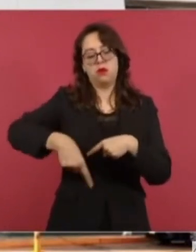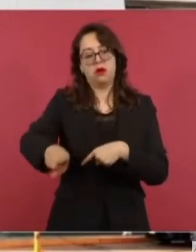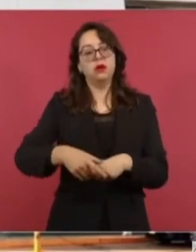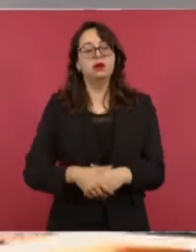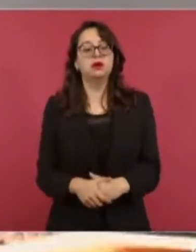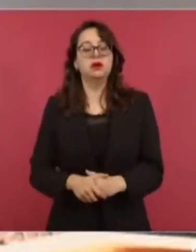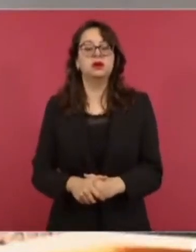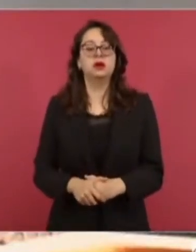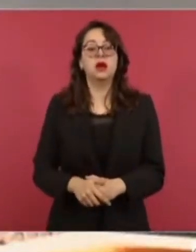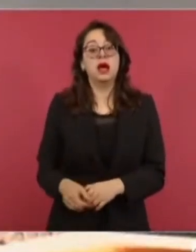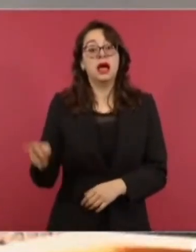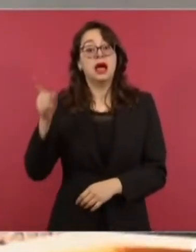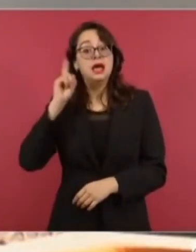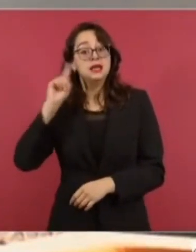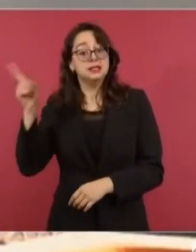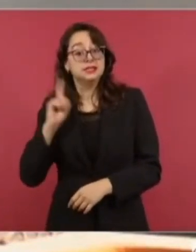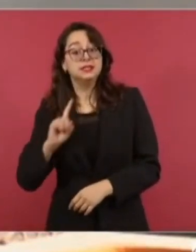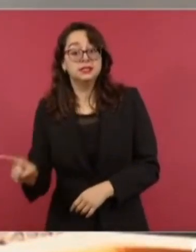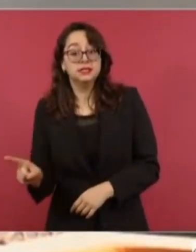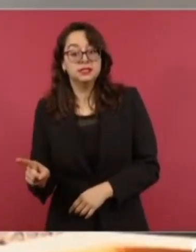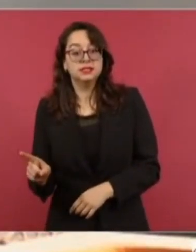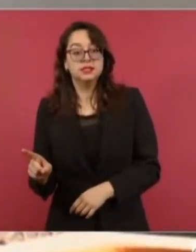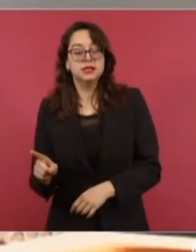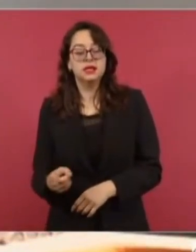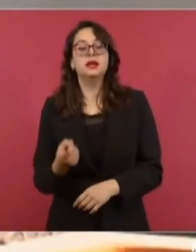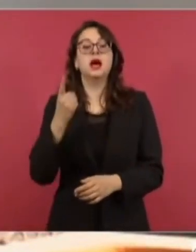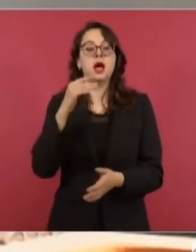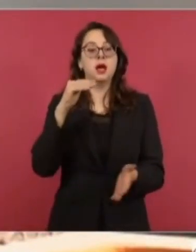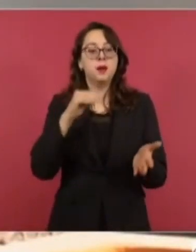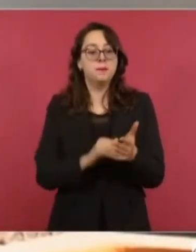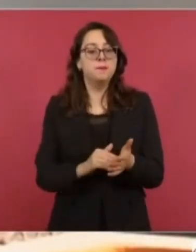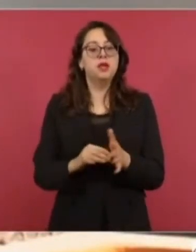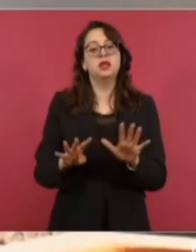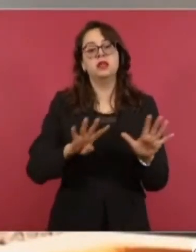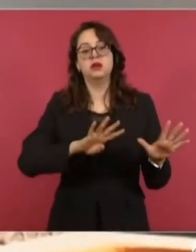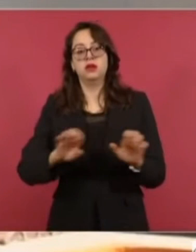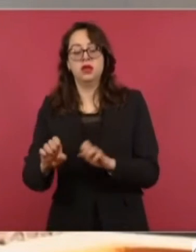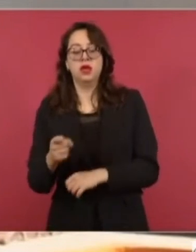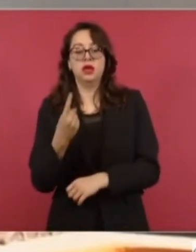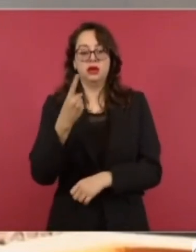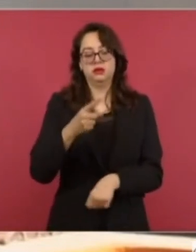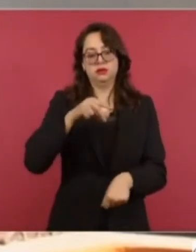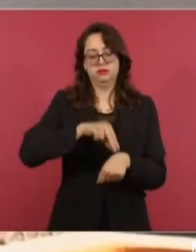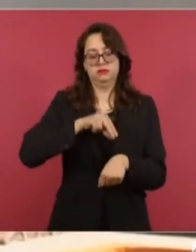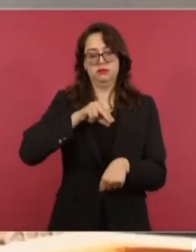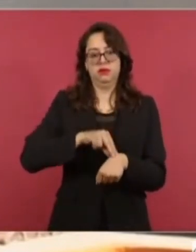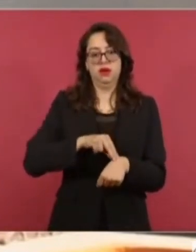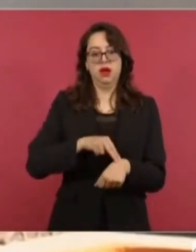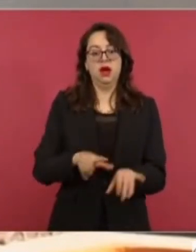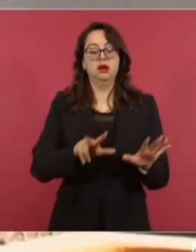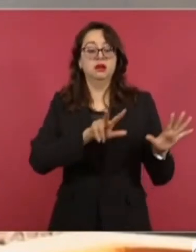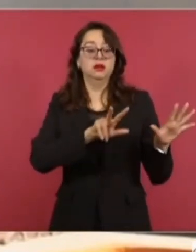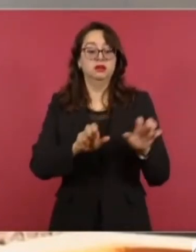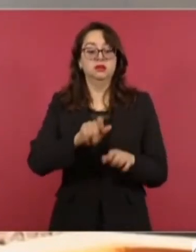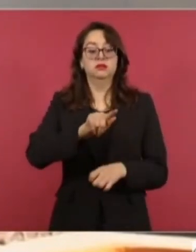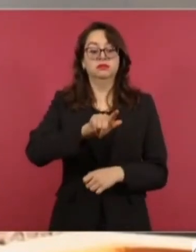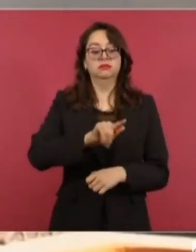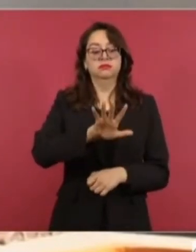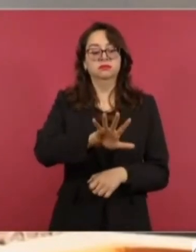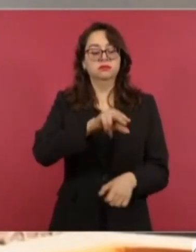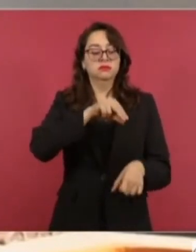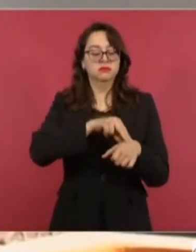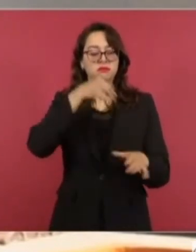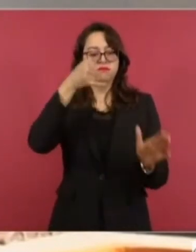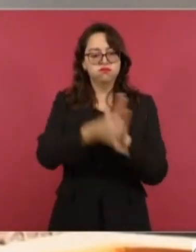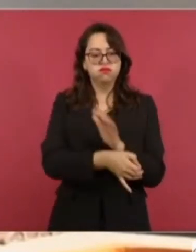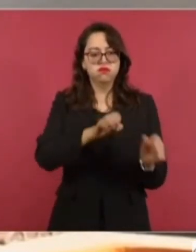de Zacatecas, se cuenta con 1,901 médicos, de los cuales 875 son